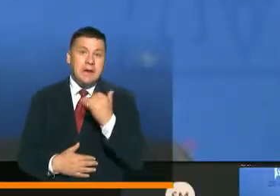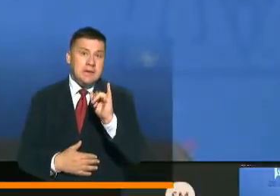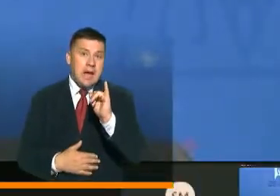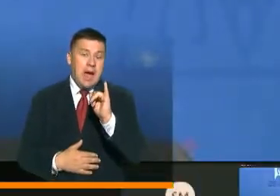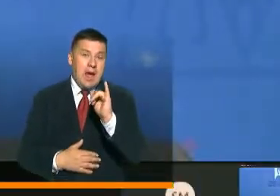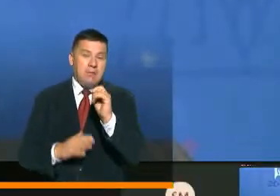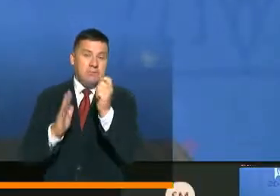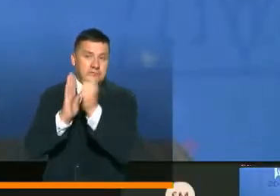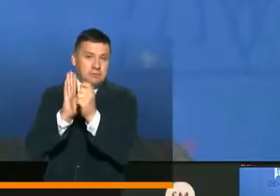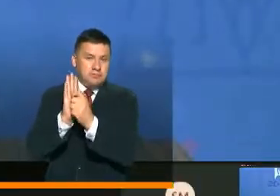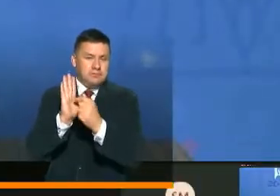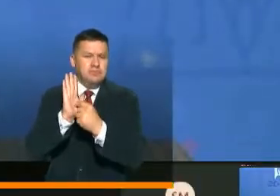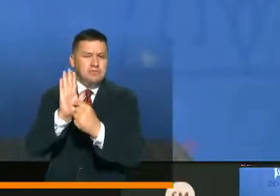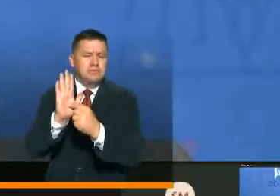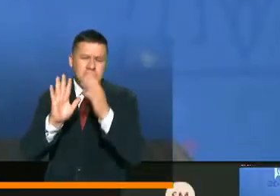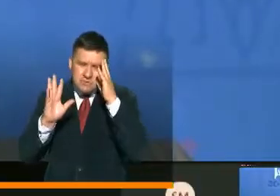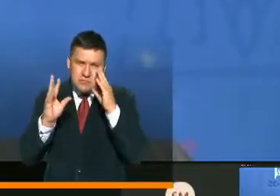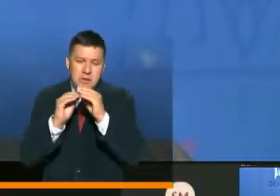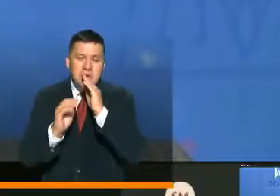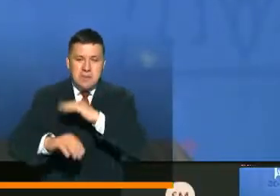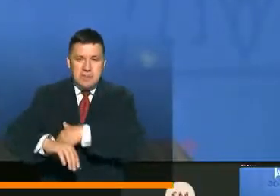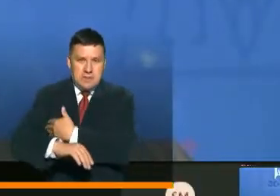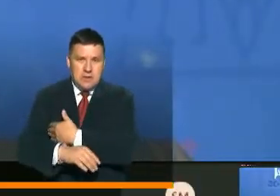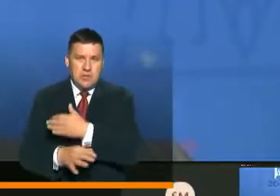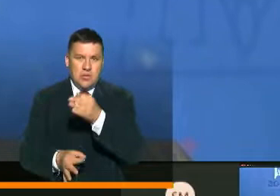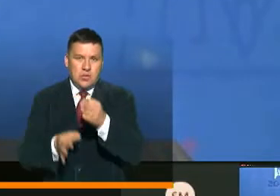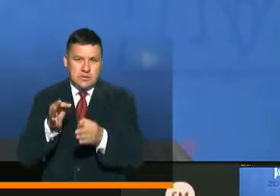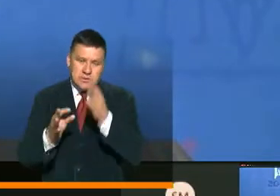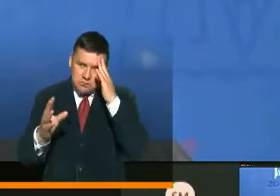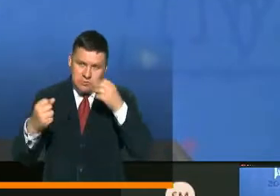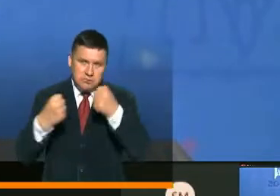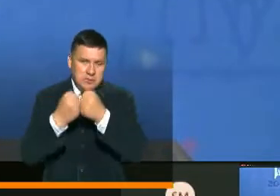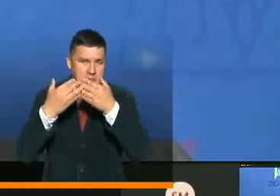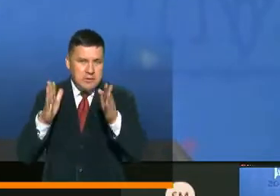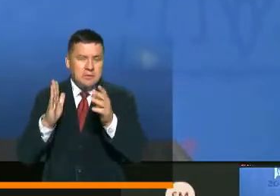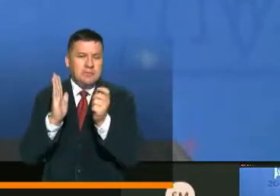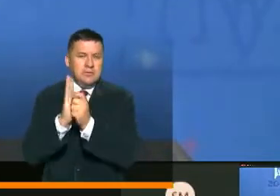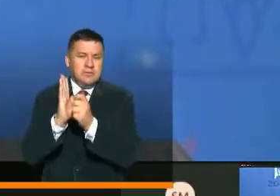expidió una circular en conjunto con el Ministerio de Justicia abriendo